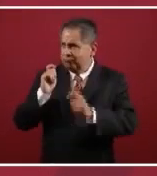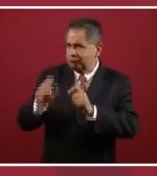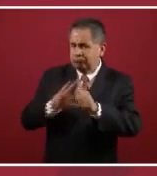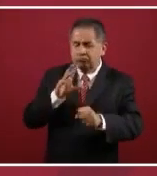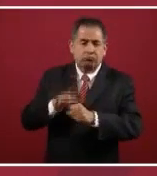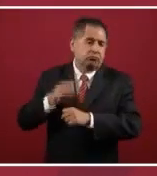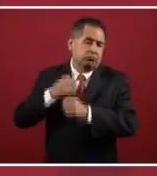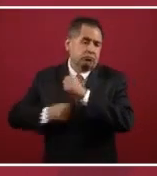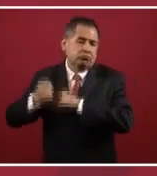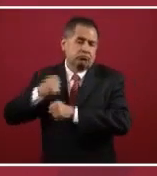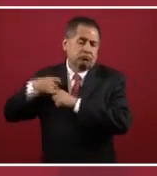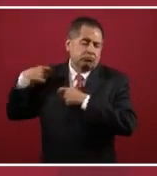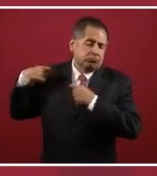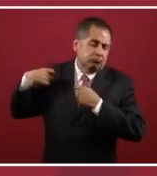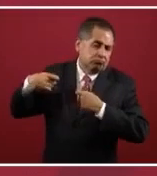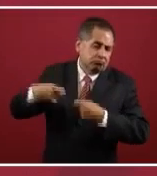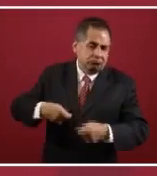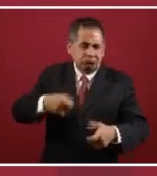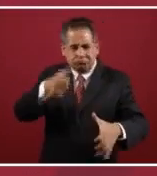ancestral.